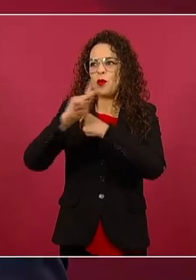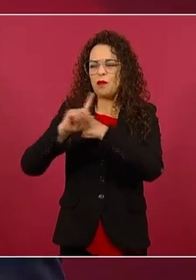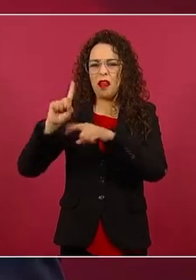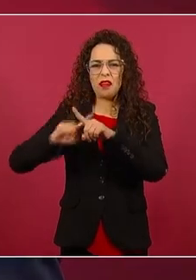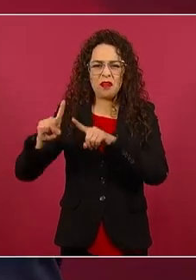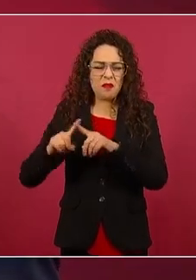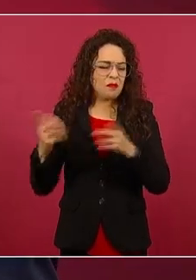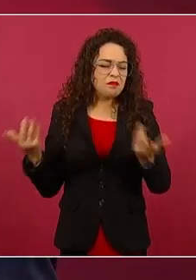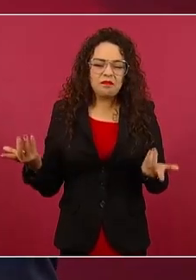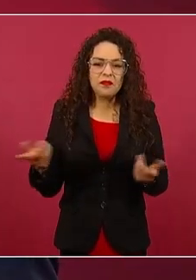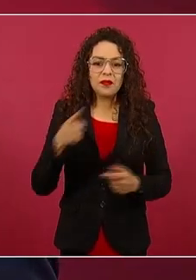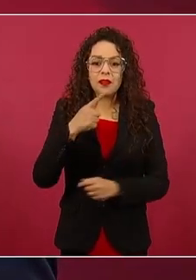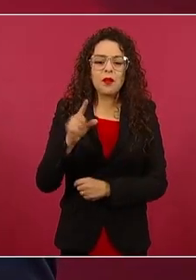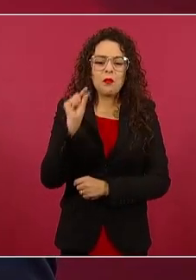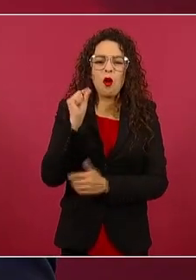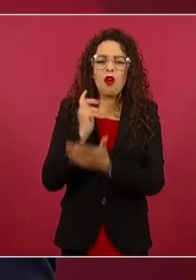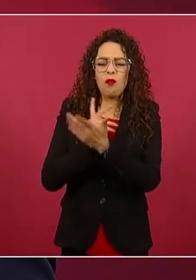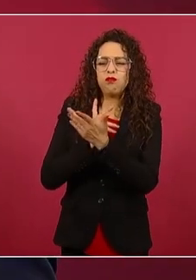exageran.